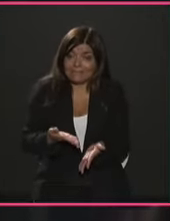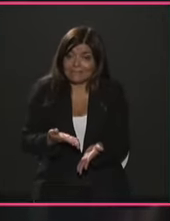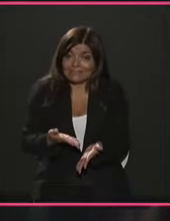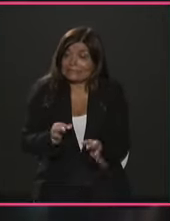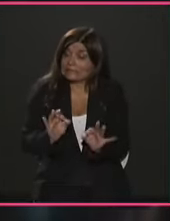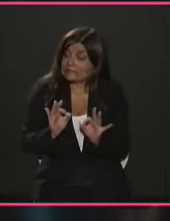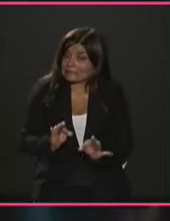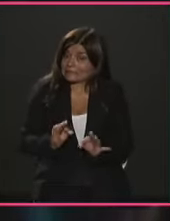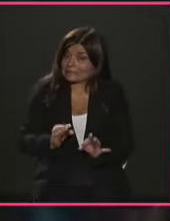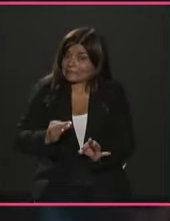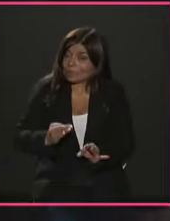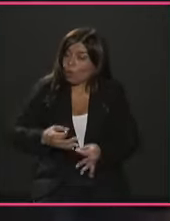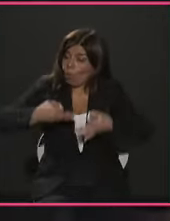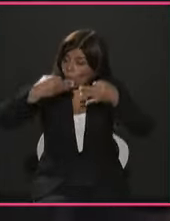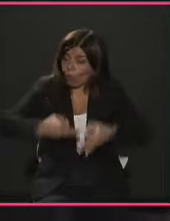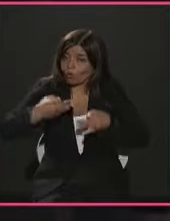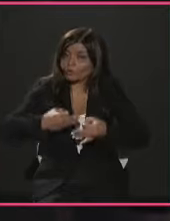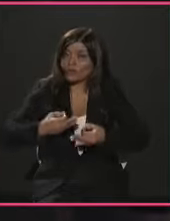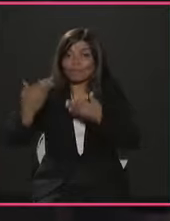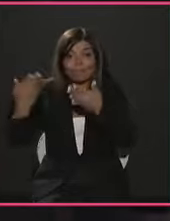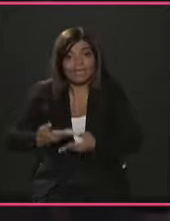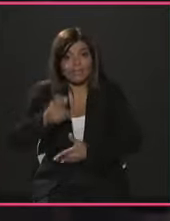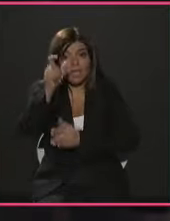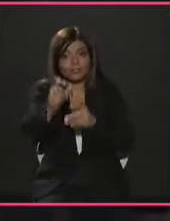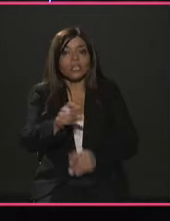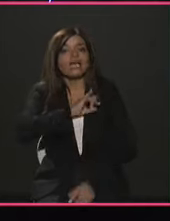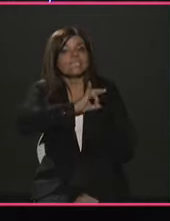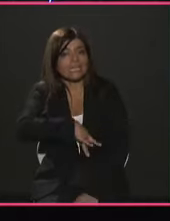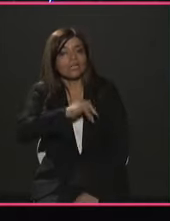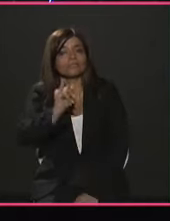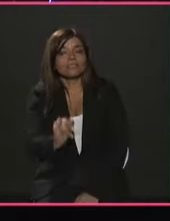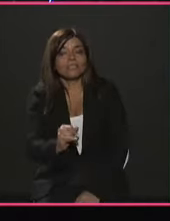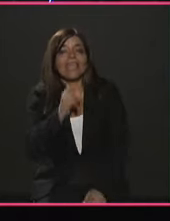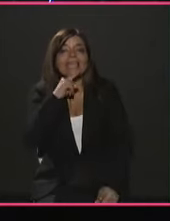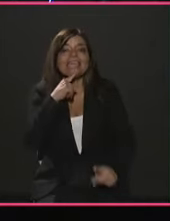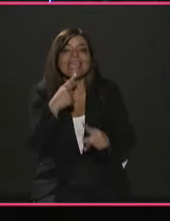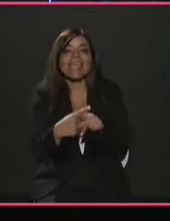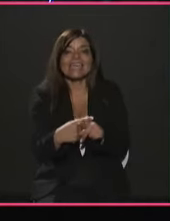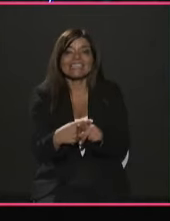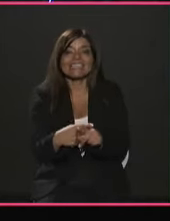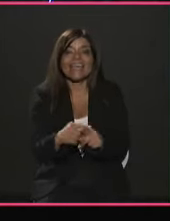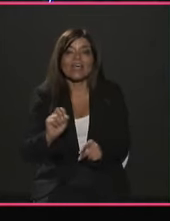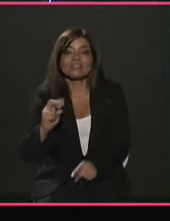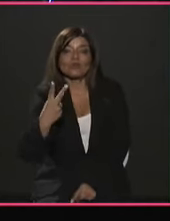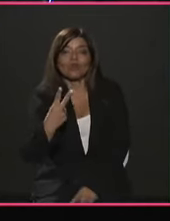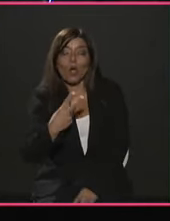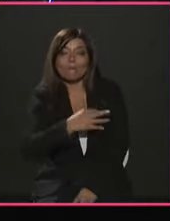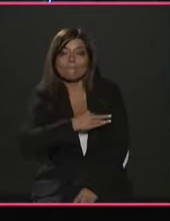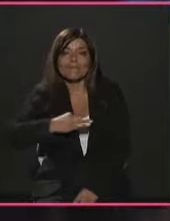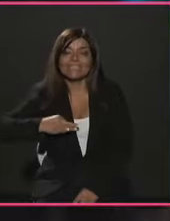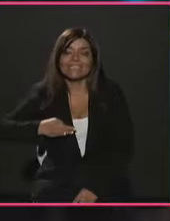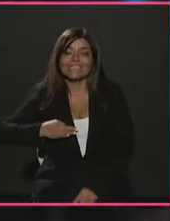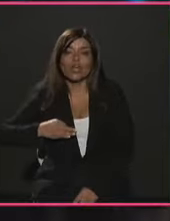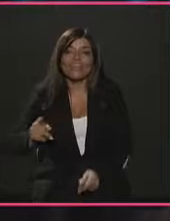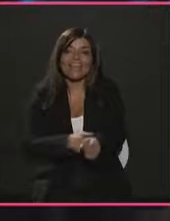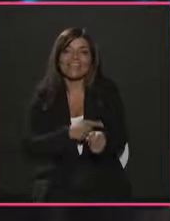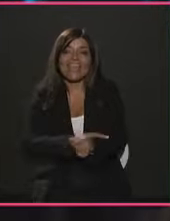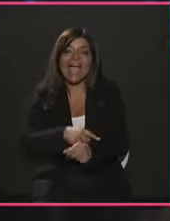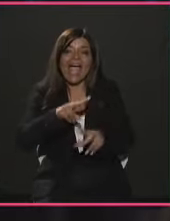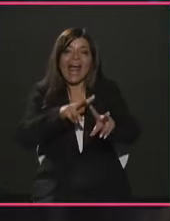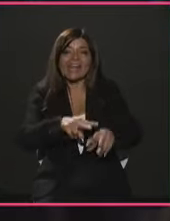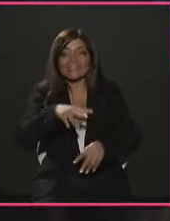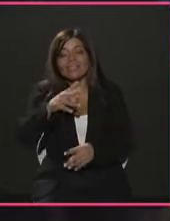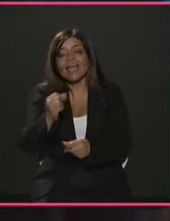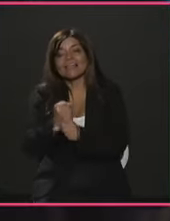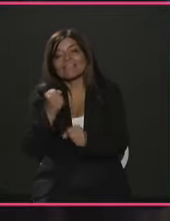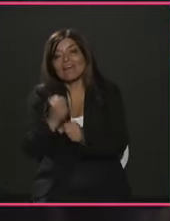papas queman como se dice no nuestro siguiente invitado también es chileno exministro de energía y minería ex ministro del trabajo